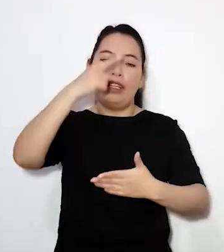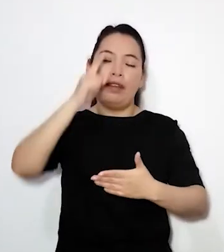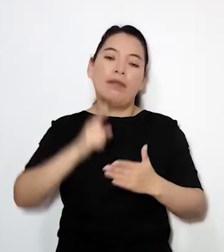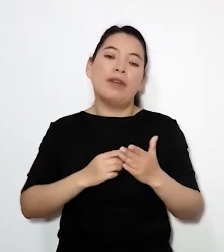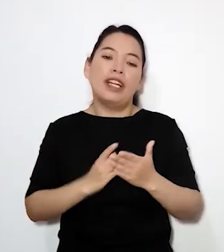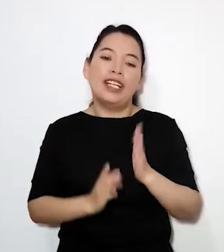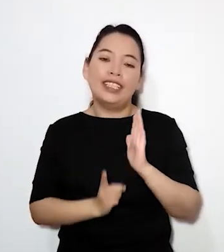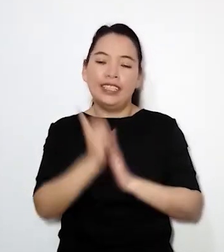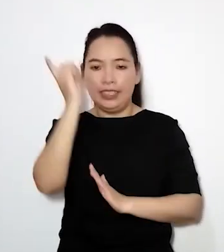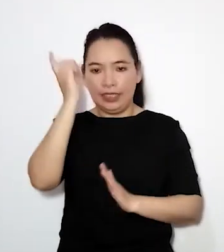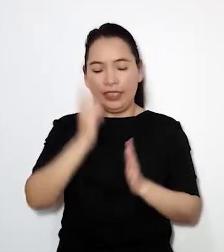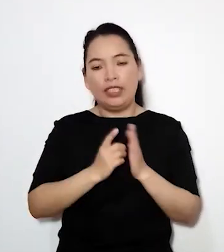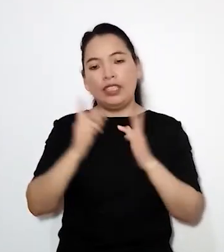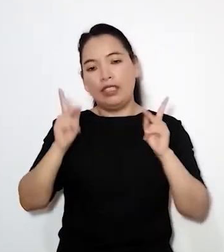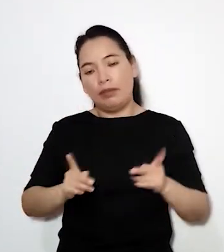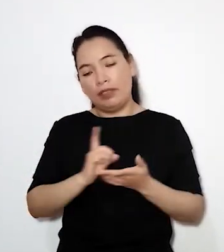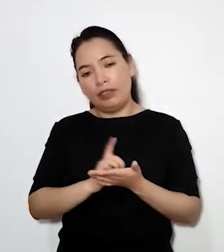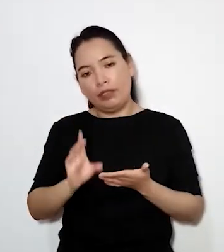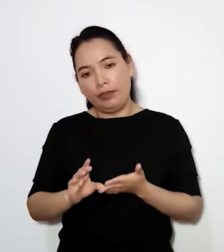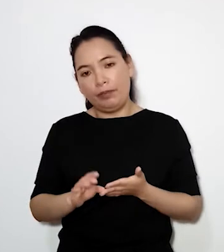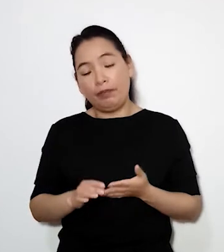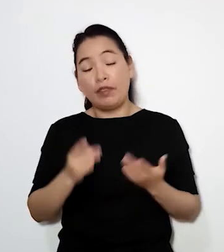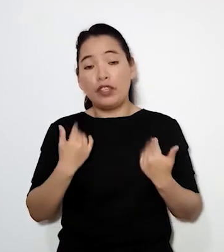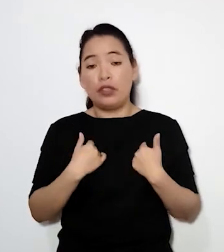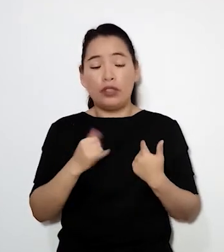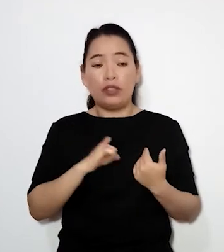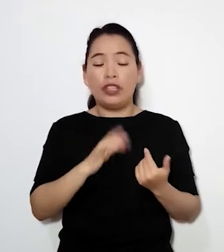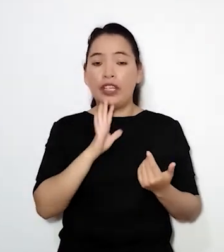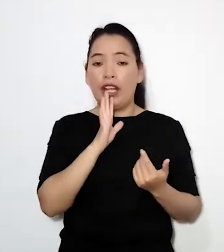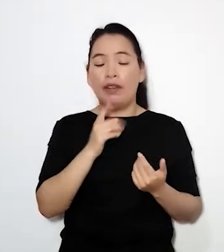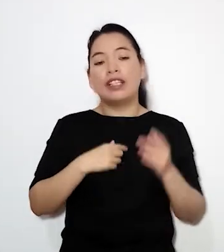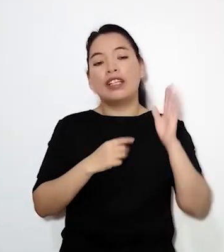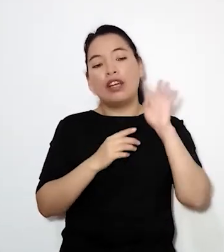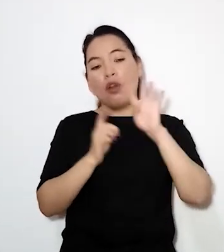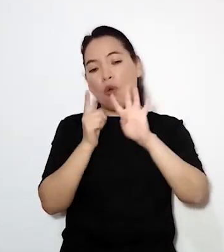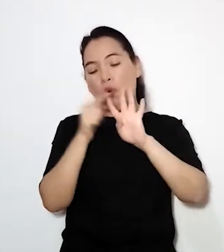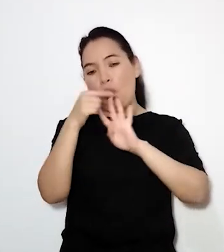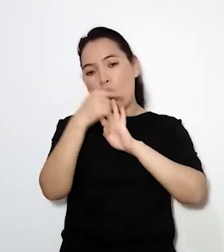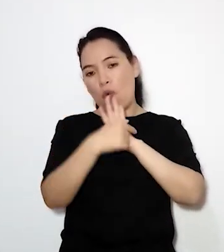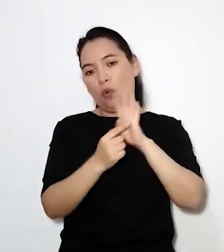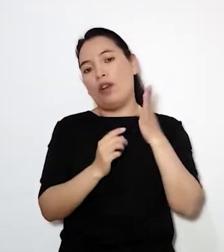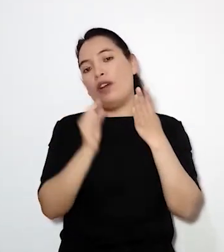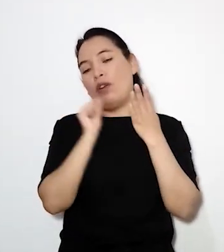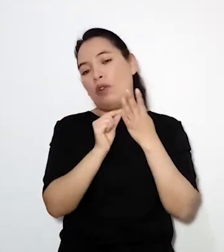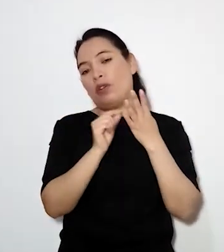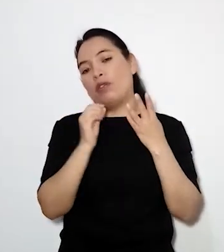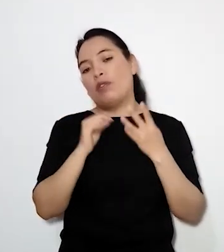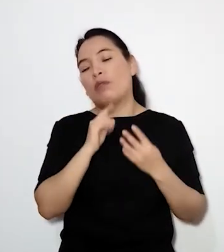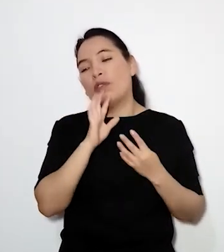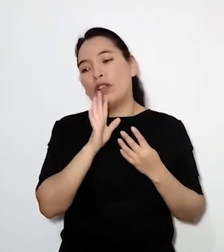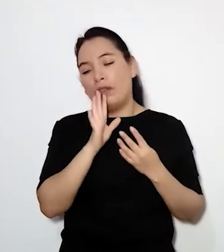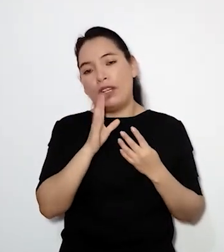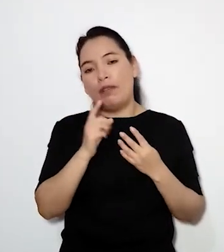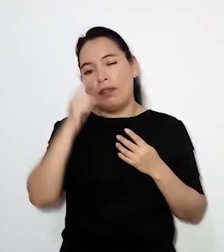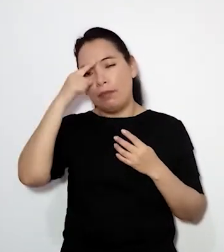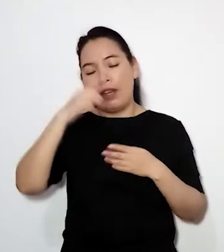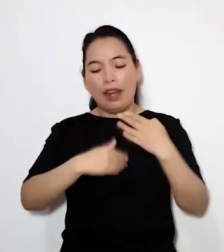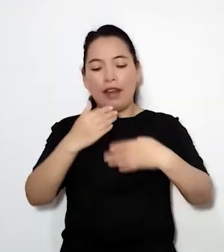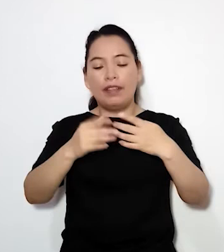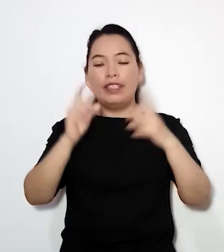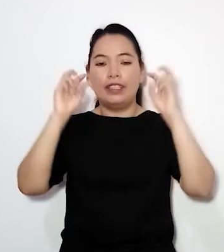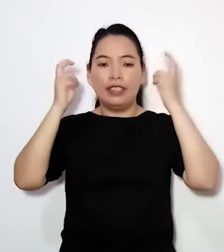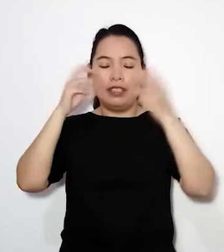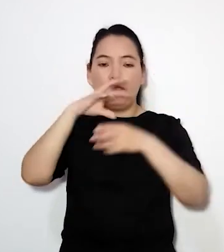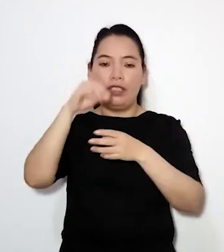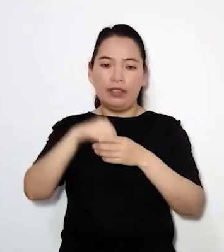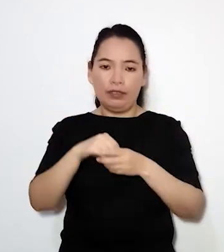sobre los cuales debemos avanzar en términos de inclusión. El primero tiene que ver, como